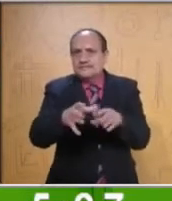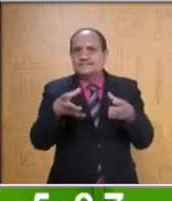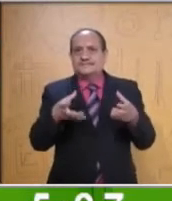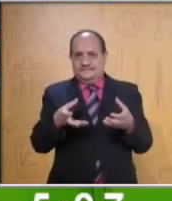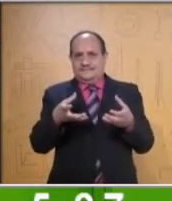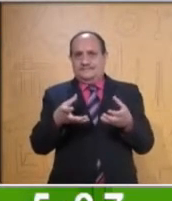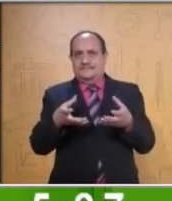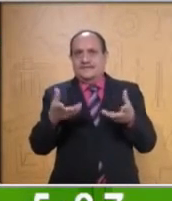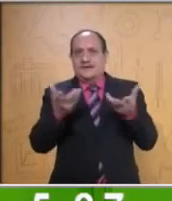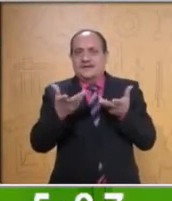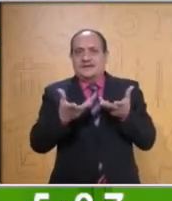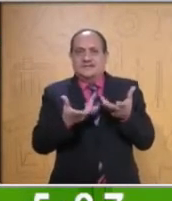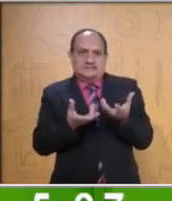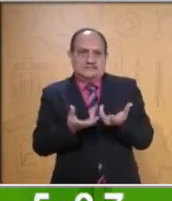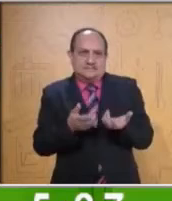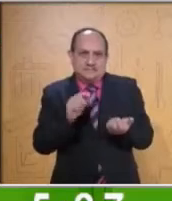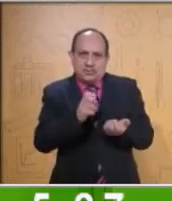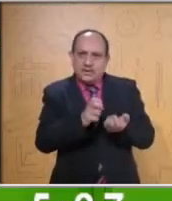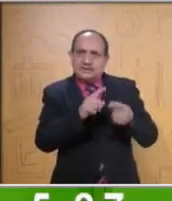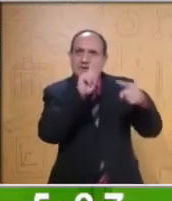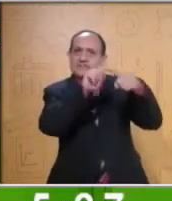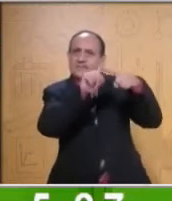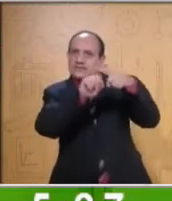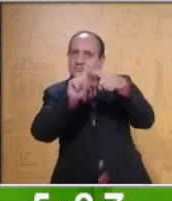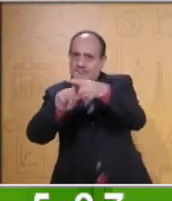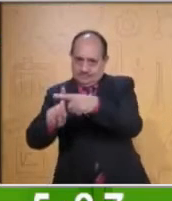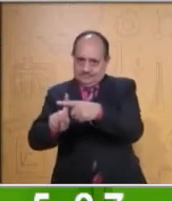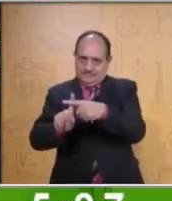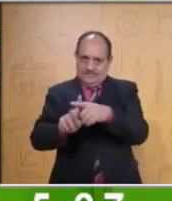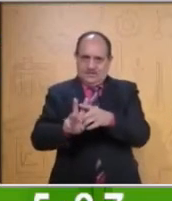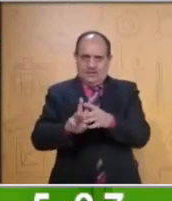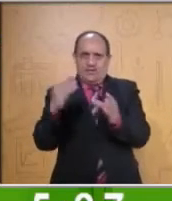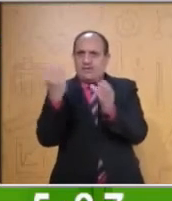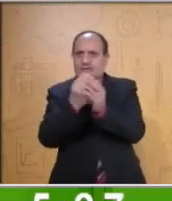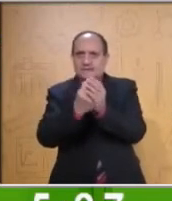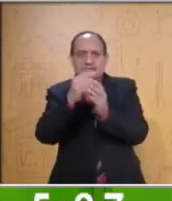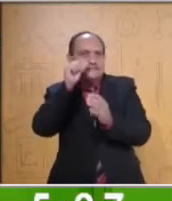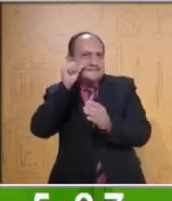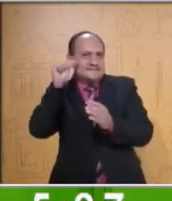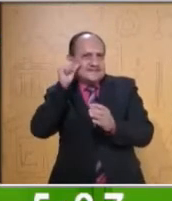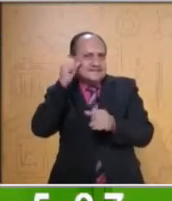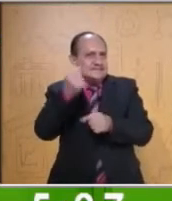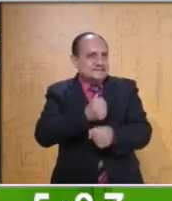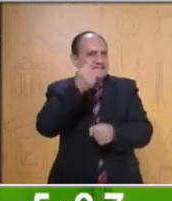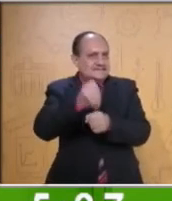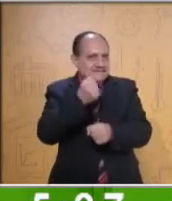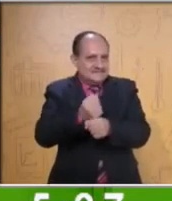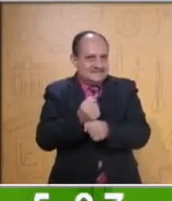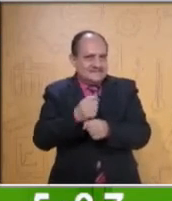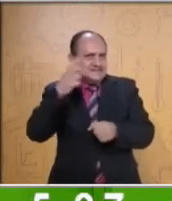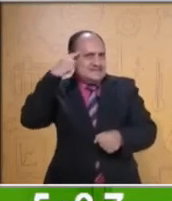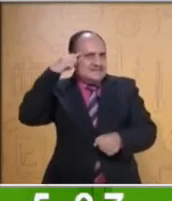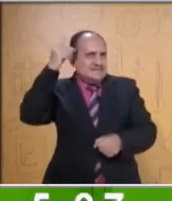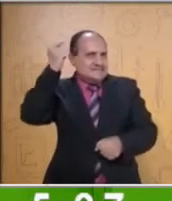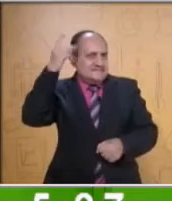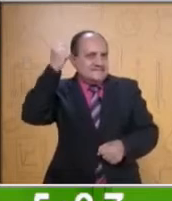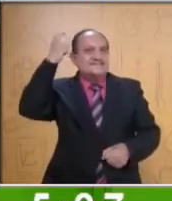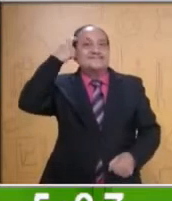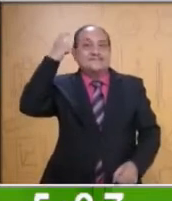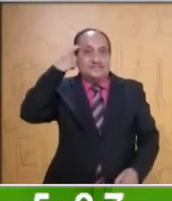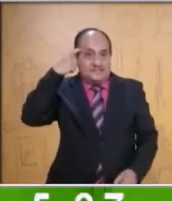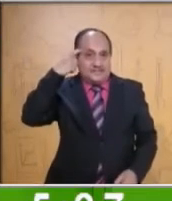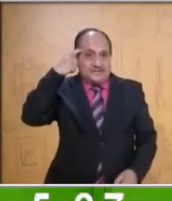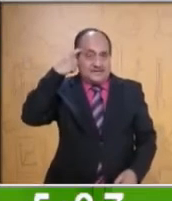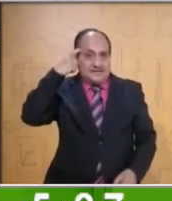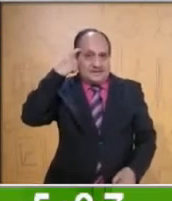tengo que hacer es sumarlos. Ahora, yo les decía en la clase del día de ayer que practiquemos nuestra agilidad mental,